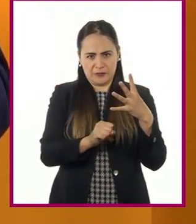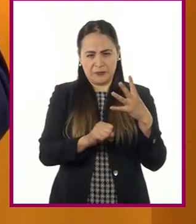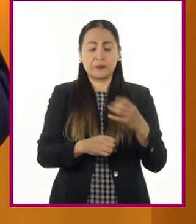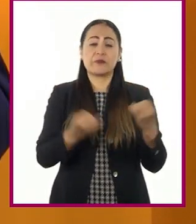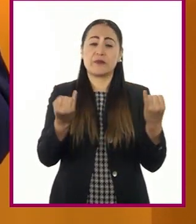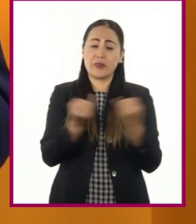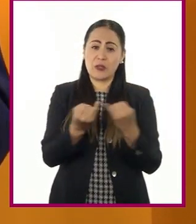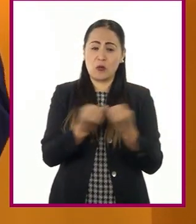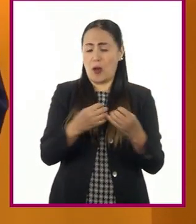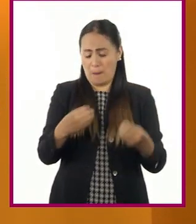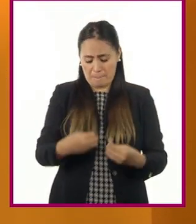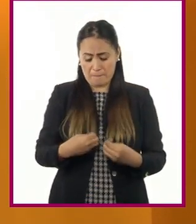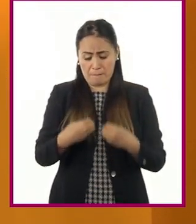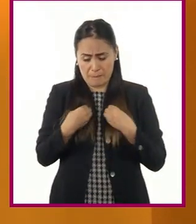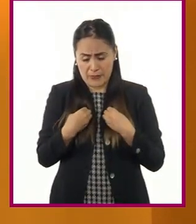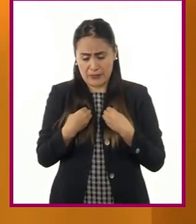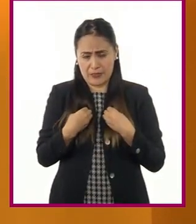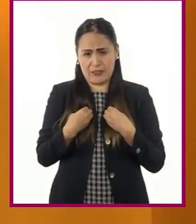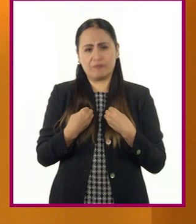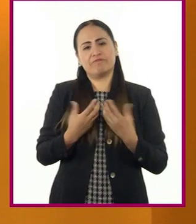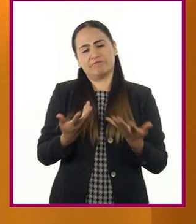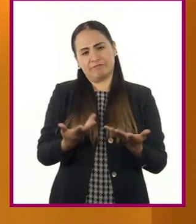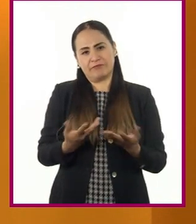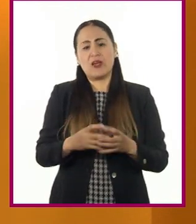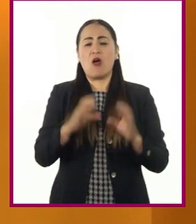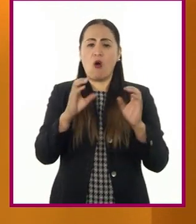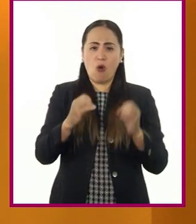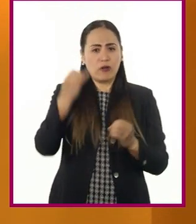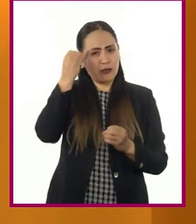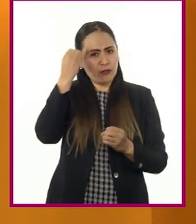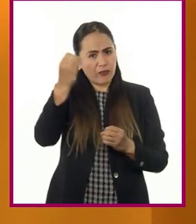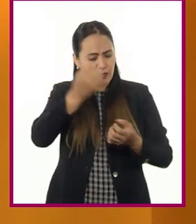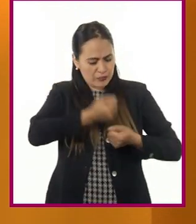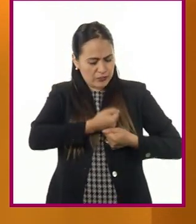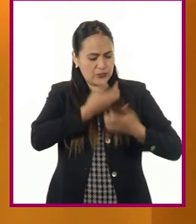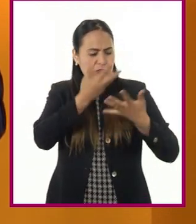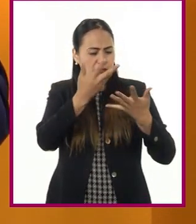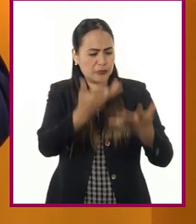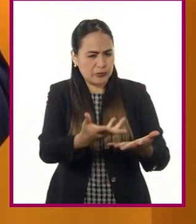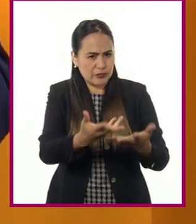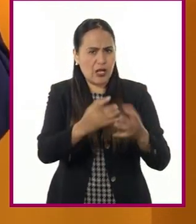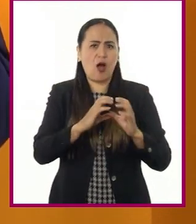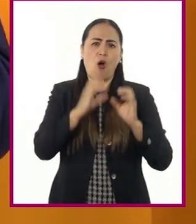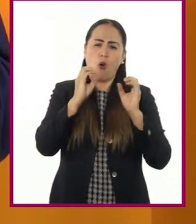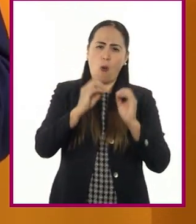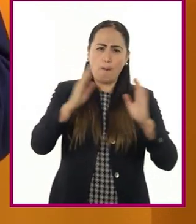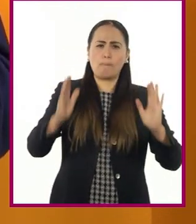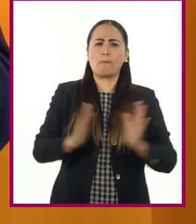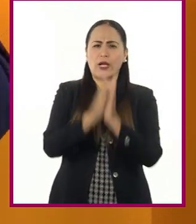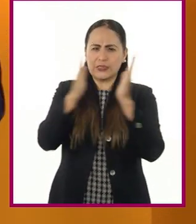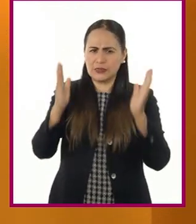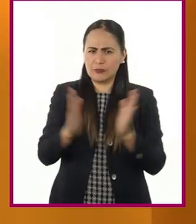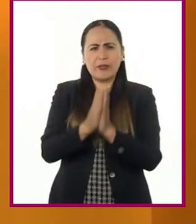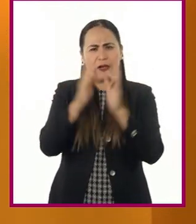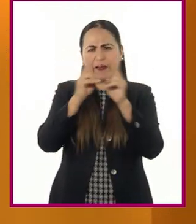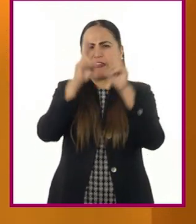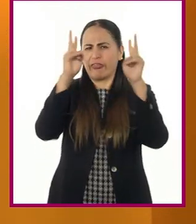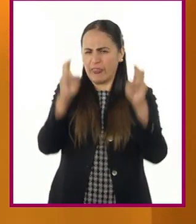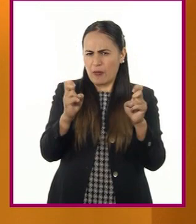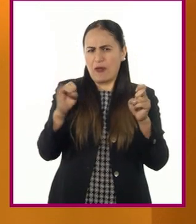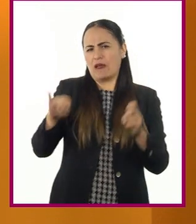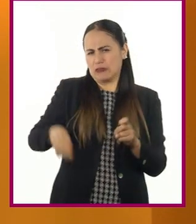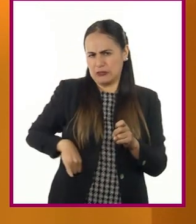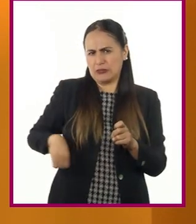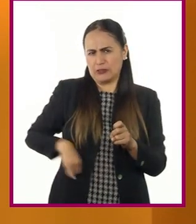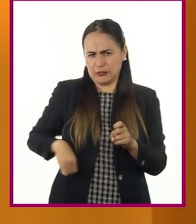un estilo de vida, de expresar sus ideas, de intervenir en los asuntos que le incumben y con